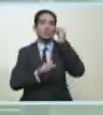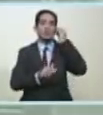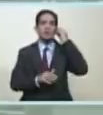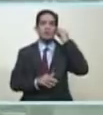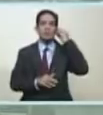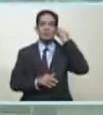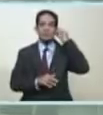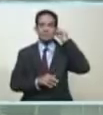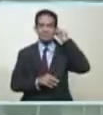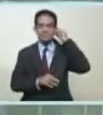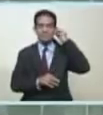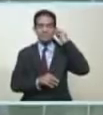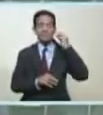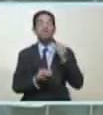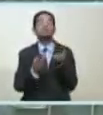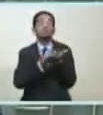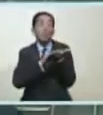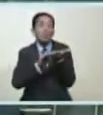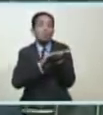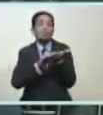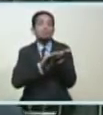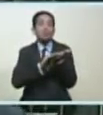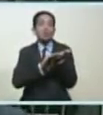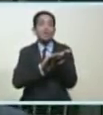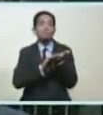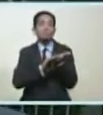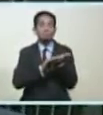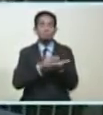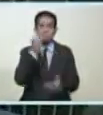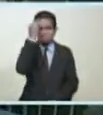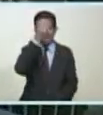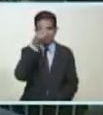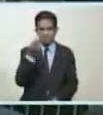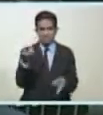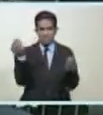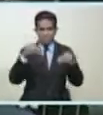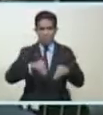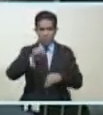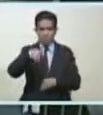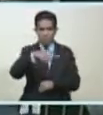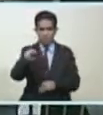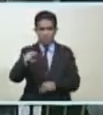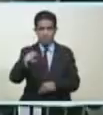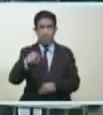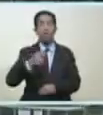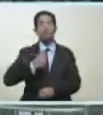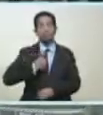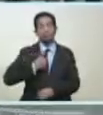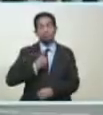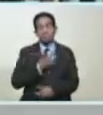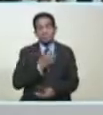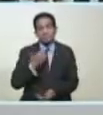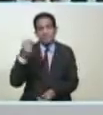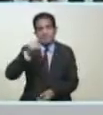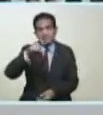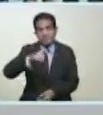asumirlas, implementarlas. ¿Les parece? Eso es lo que yo quiero.